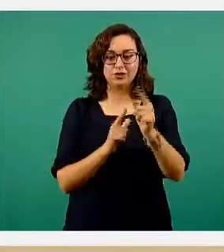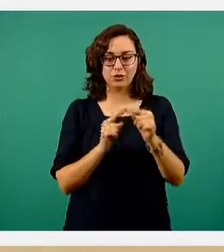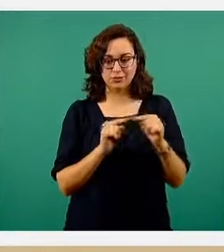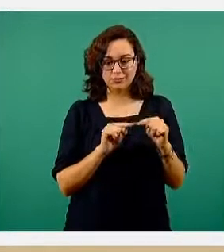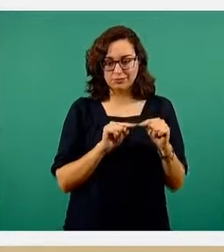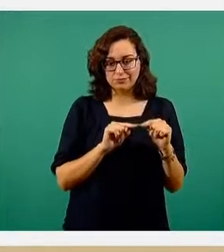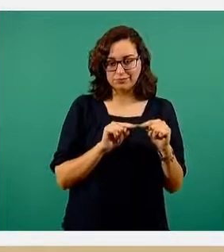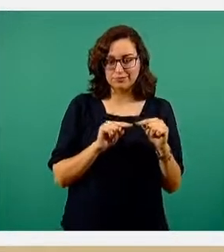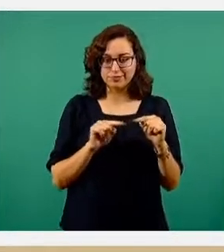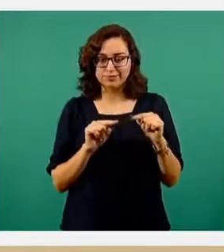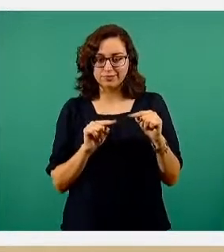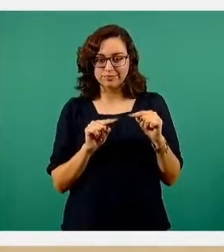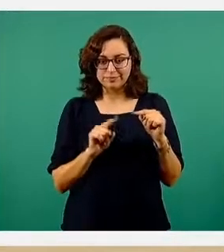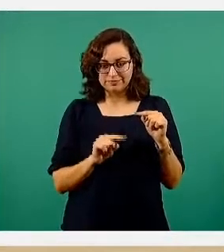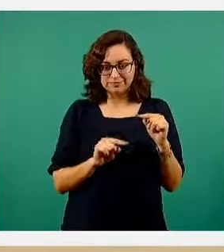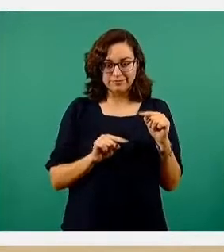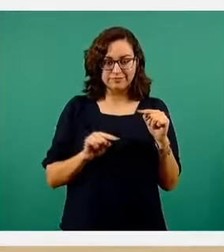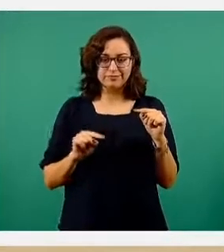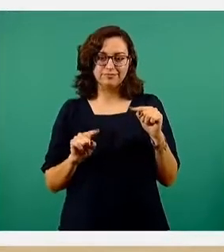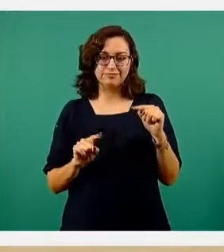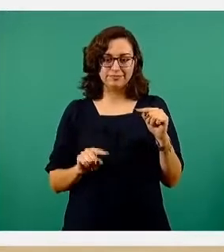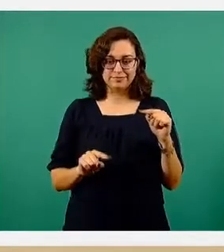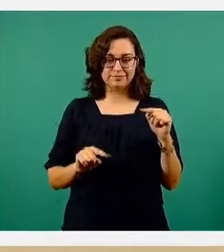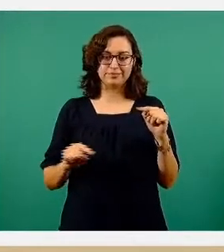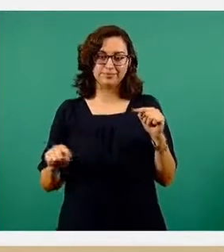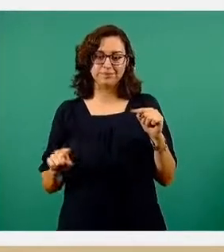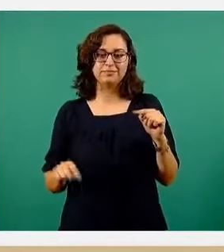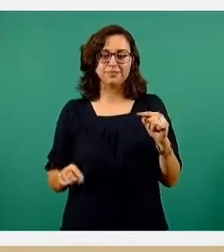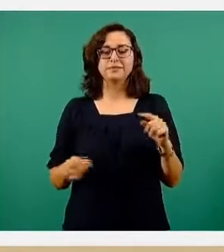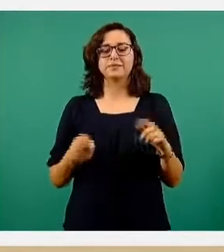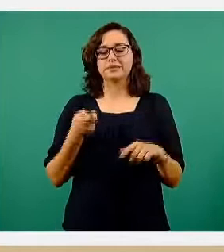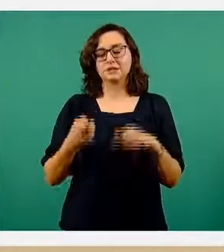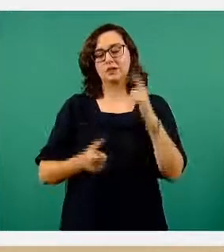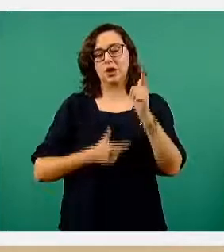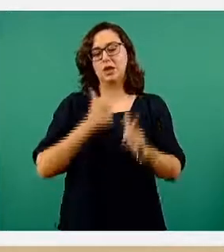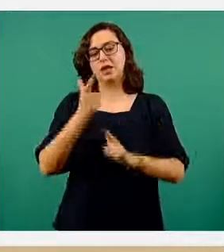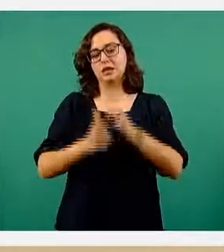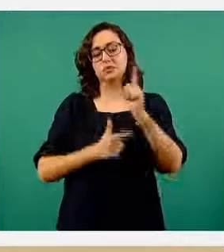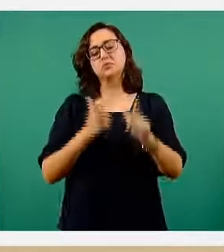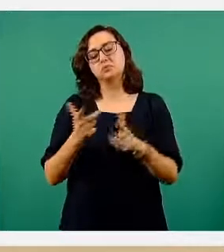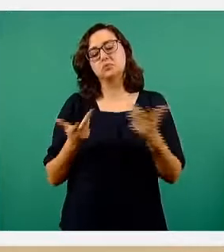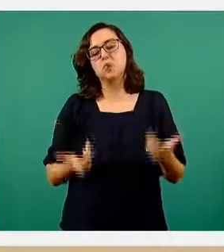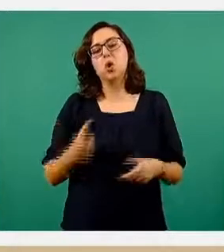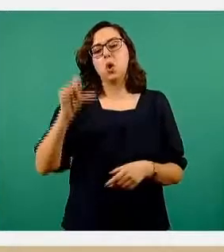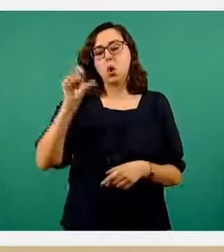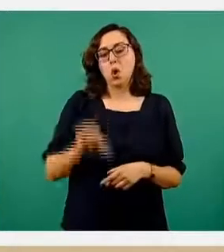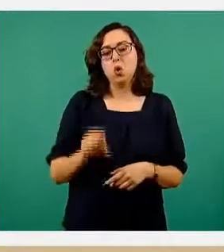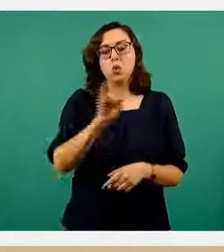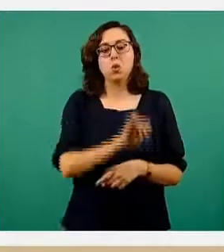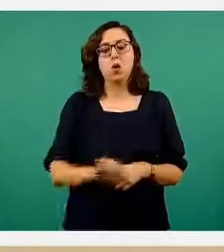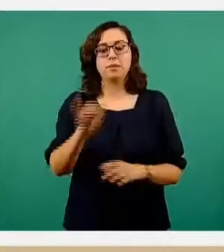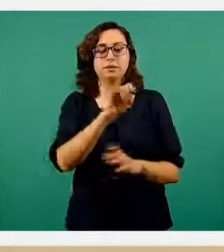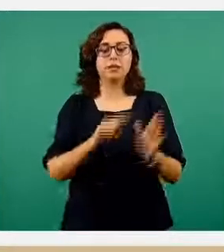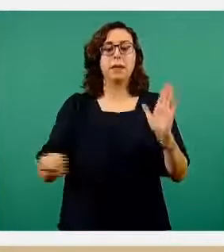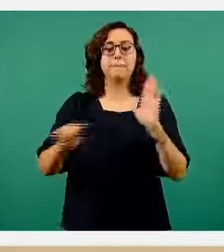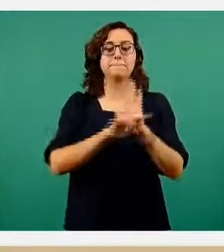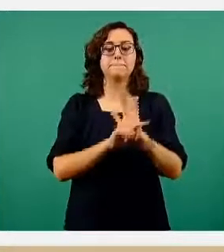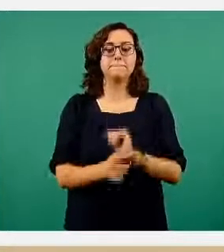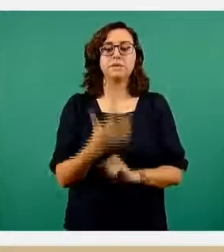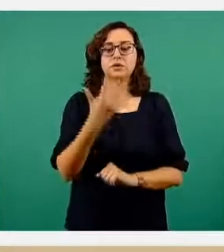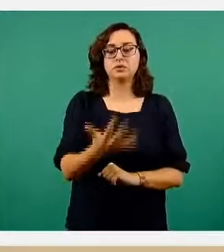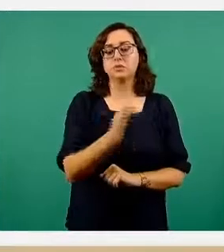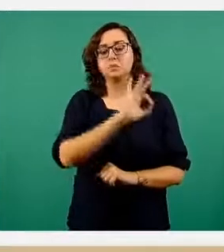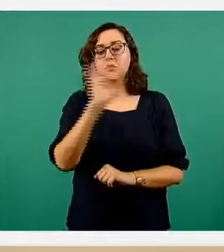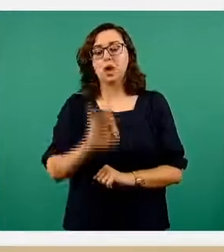a presentar tanto en esta como en siguientes semanas. Sin embargo, hoy, que es jueves, tenemos menos 5%, tenemos todavía 2